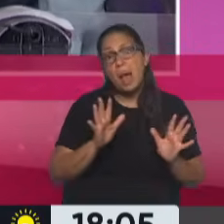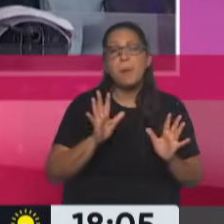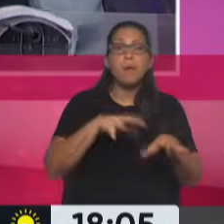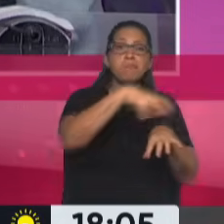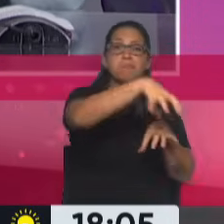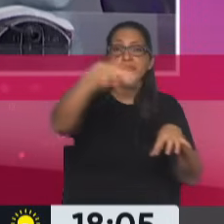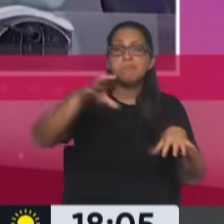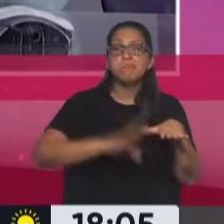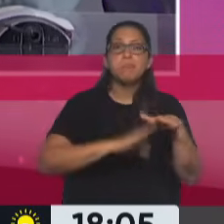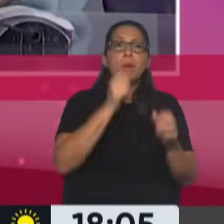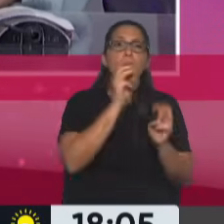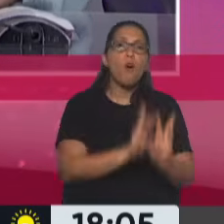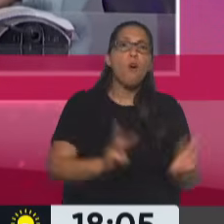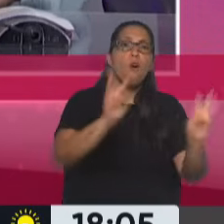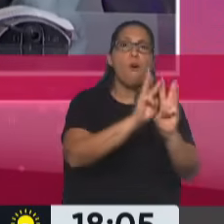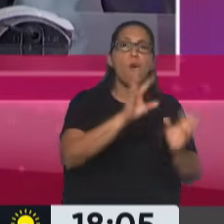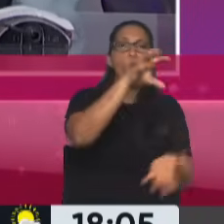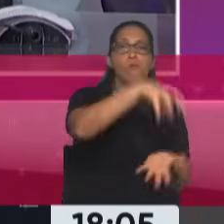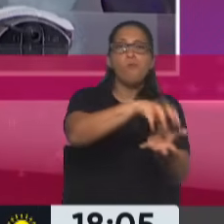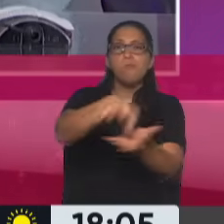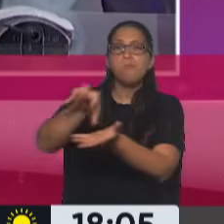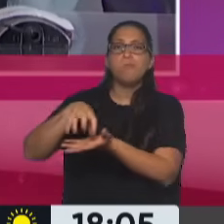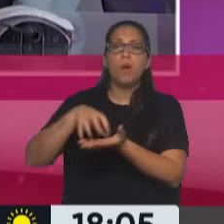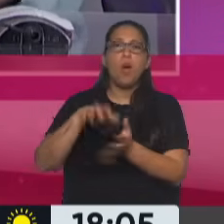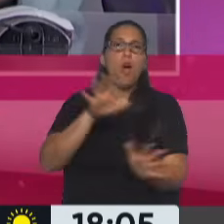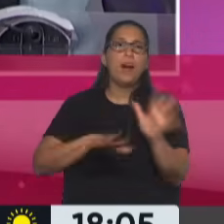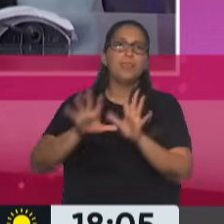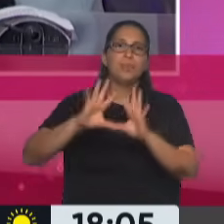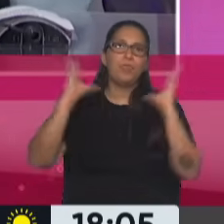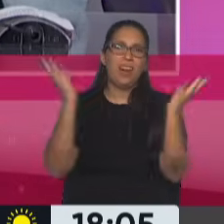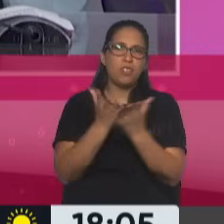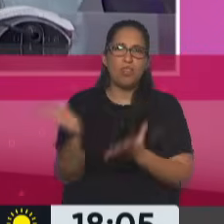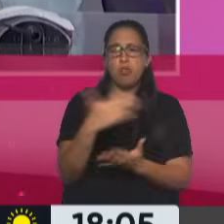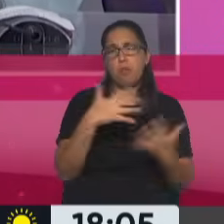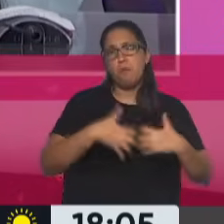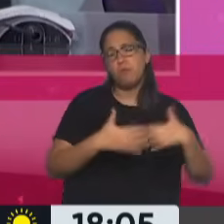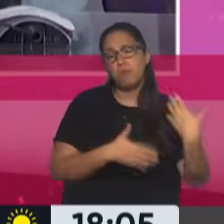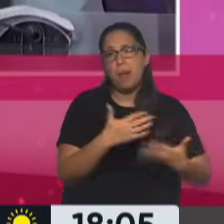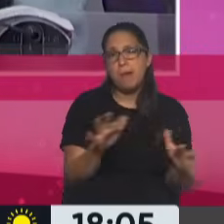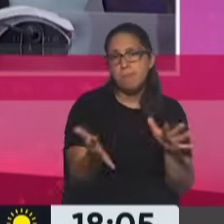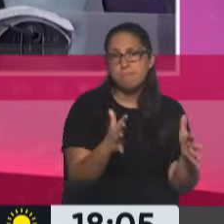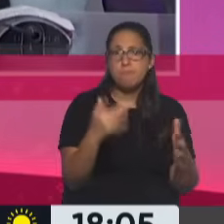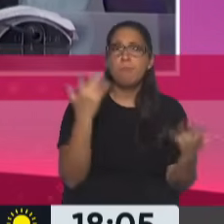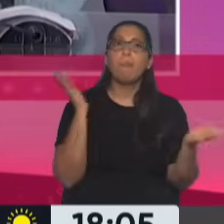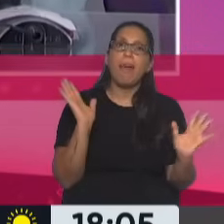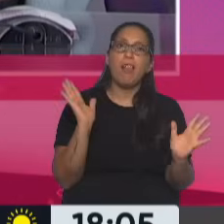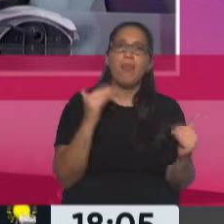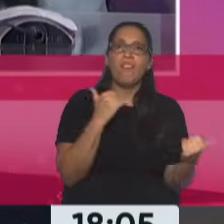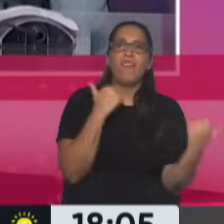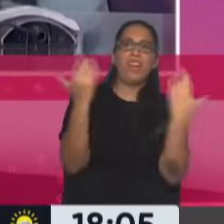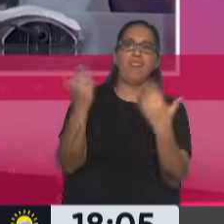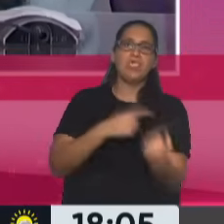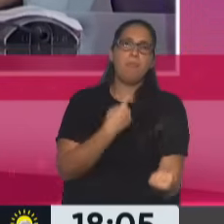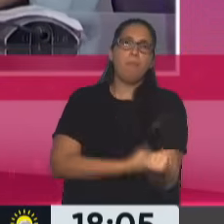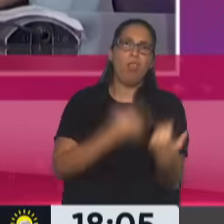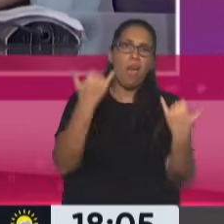Cuando hablamos de Naciones Unidas, pero también pueden ser todos los organismos internacionales, pero siempre supimos que de alguna manera beneficiaba a los más